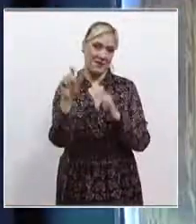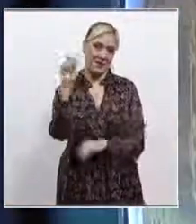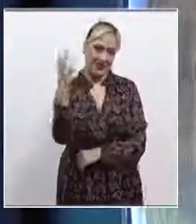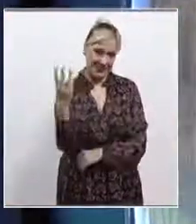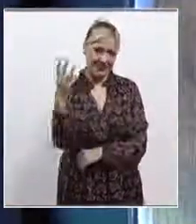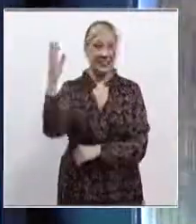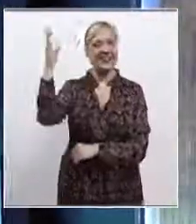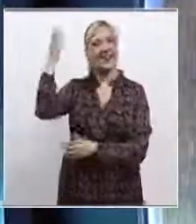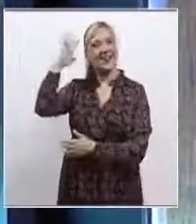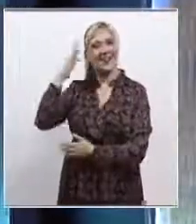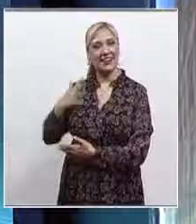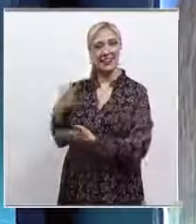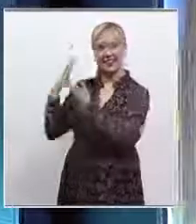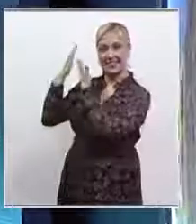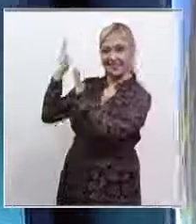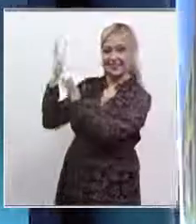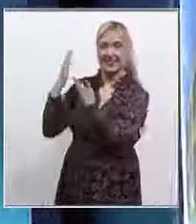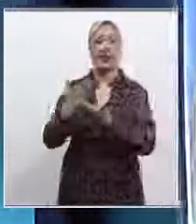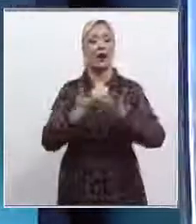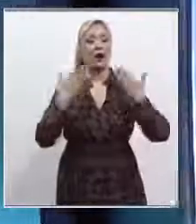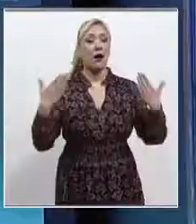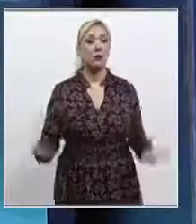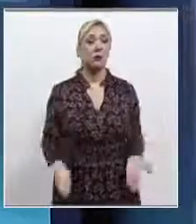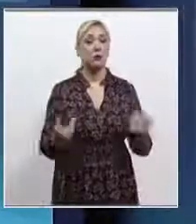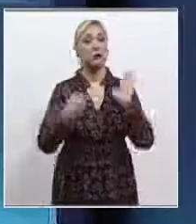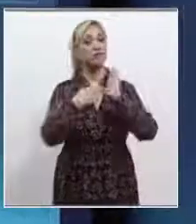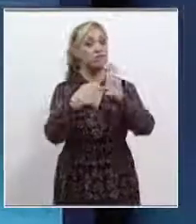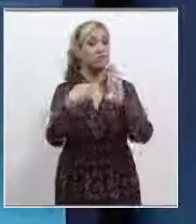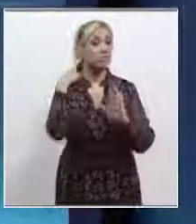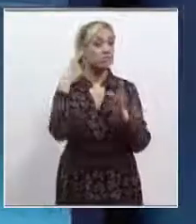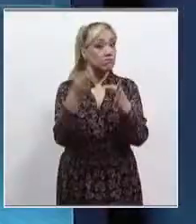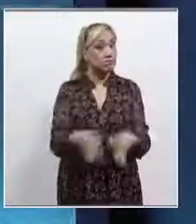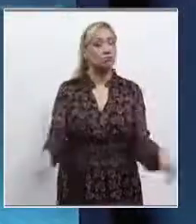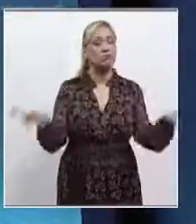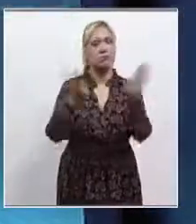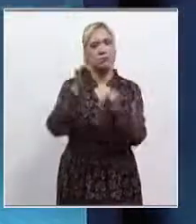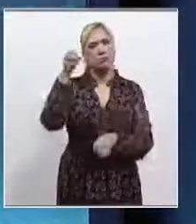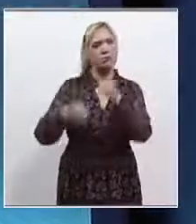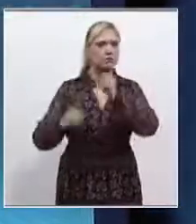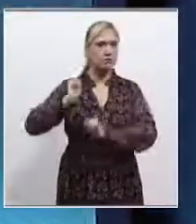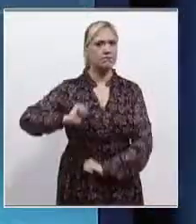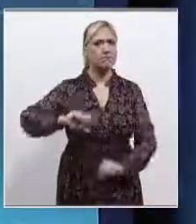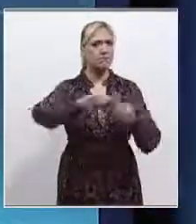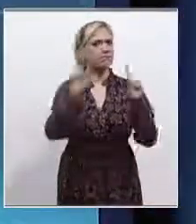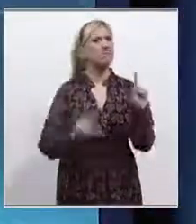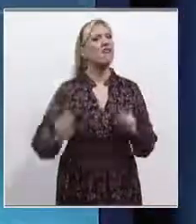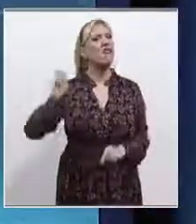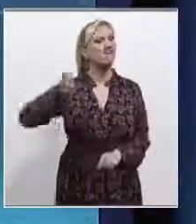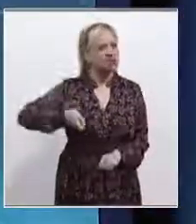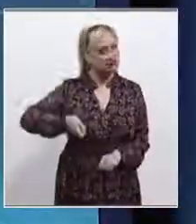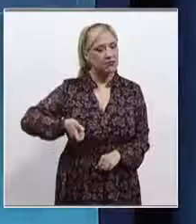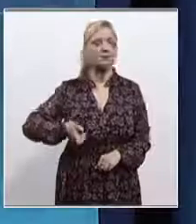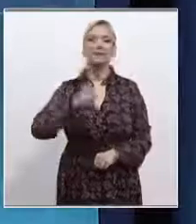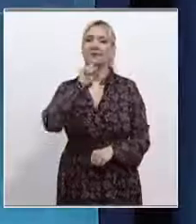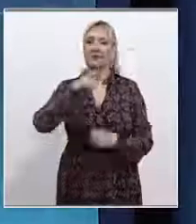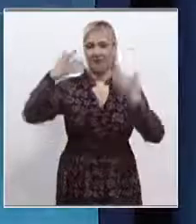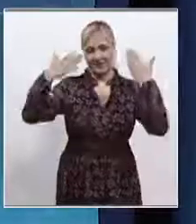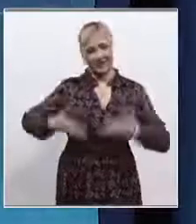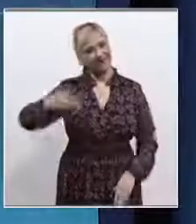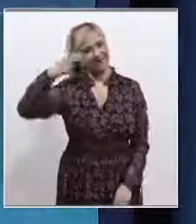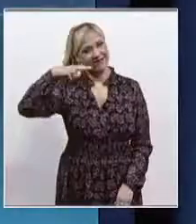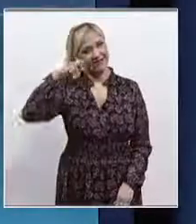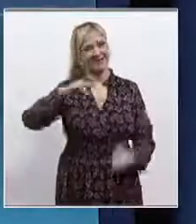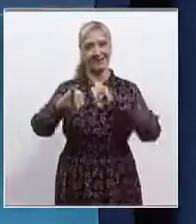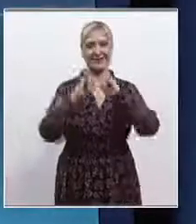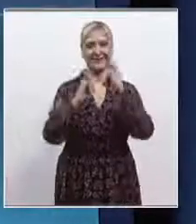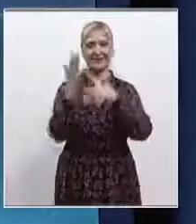Soy Lorena Sánchez Cabrera y en los próximos minutos le presentaré la información más reciente del Poder Judicial de la Federación. Saludo con gusto a mi compañera Nidia Díaz